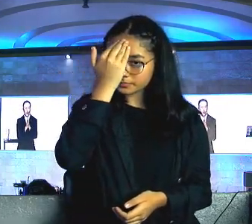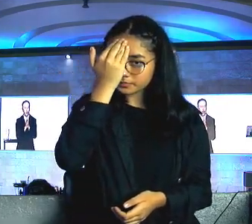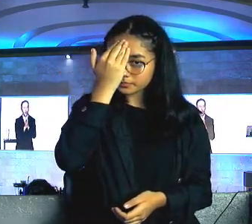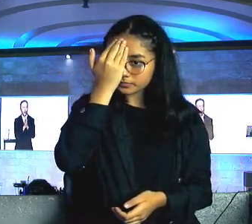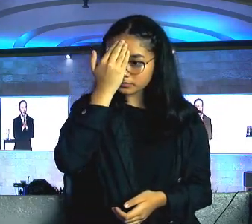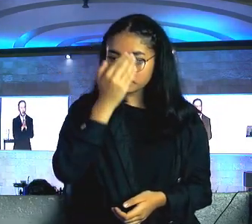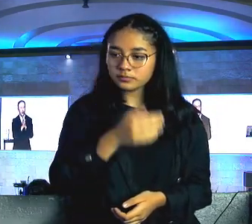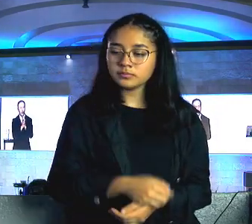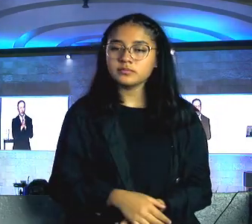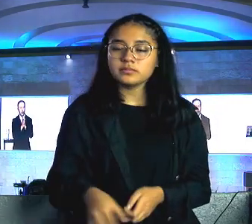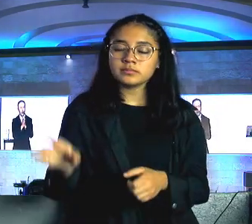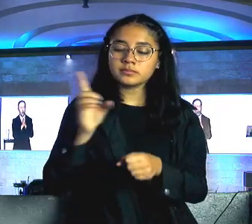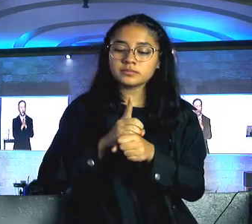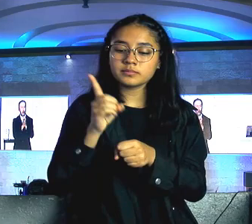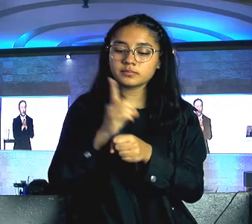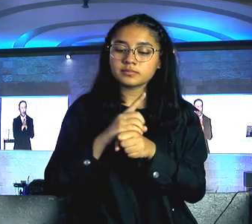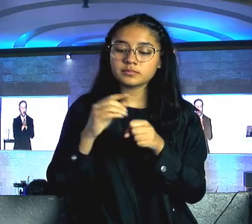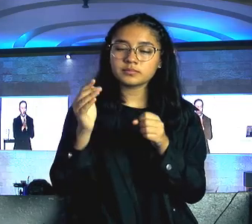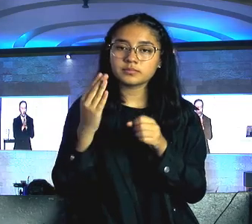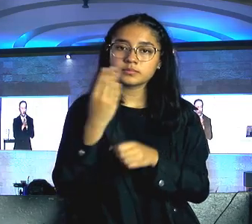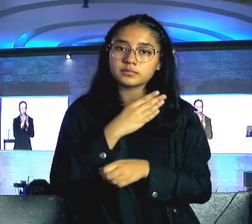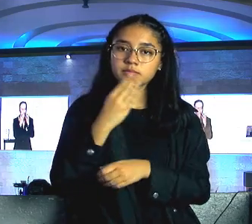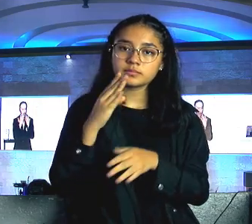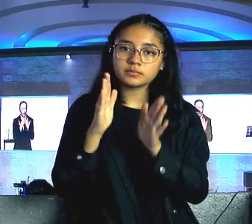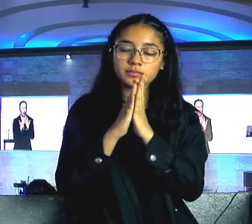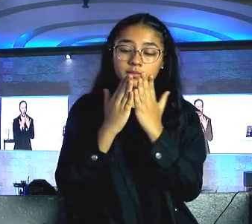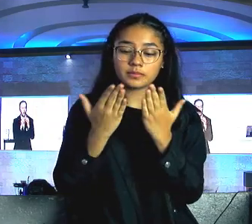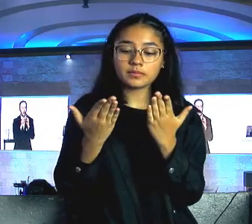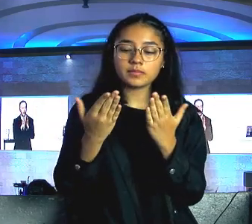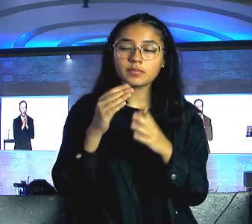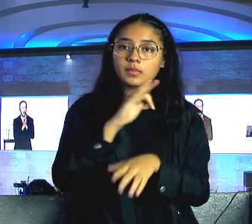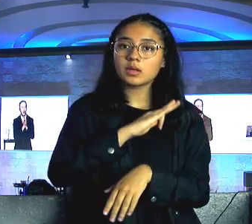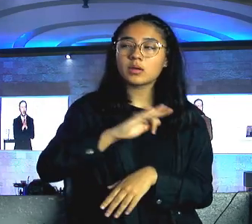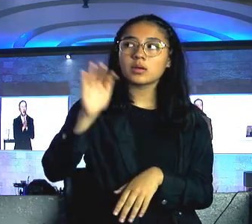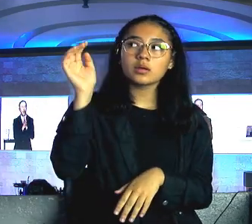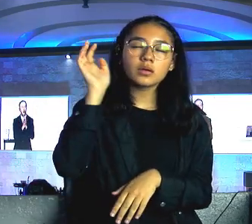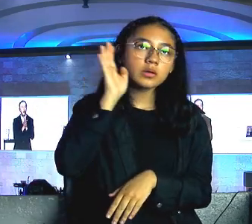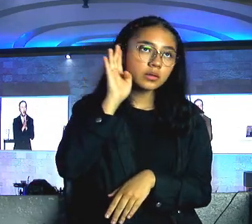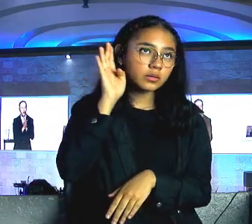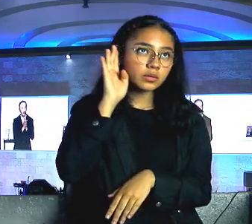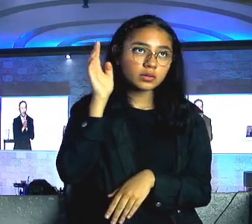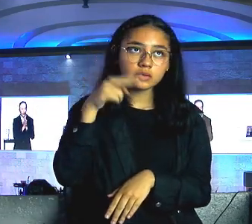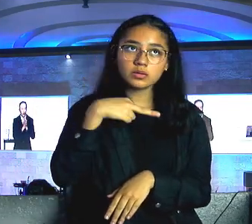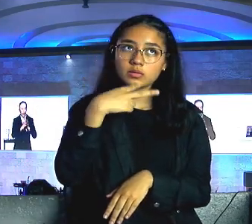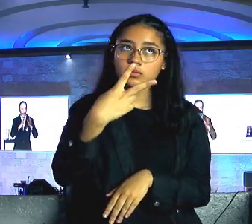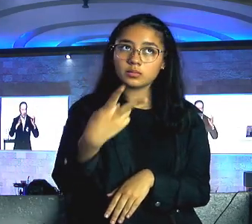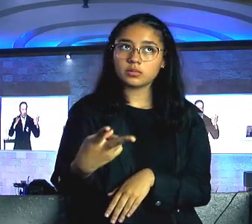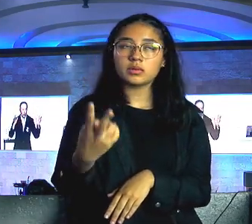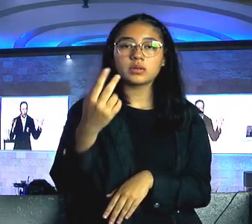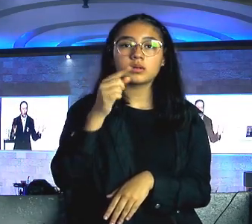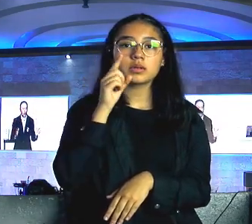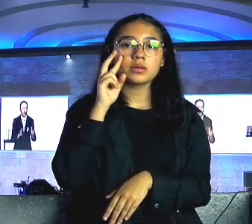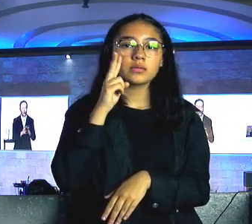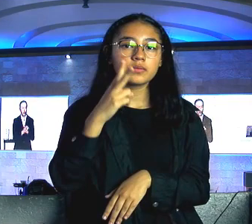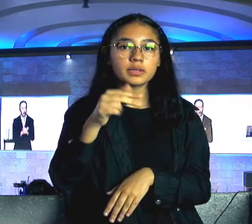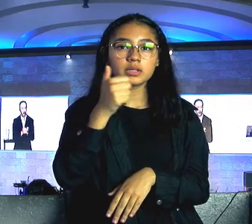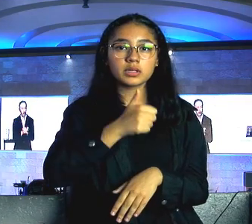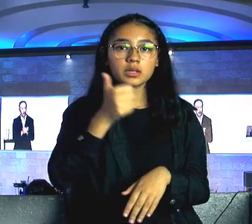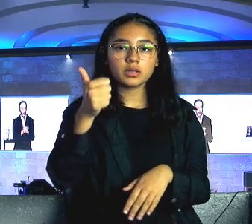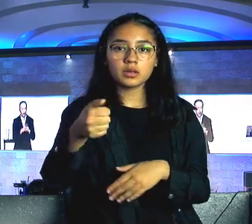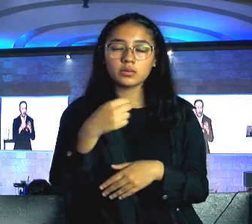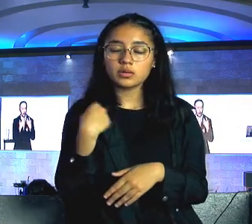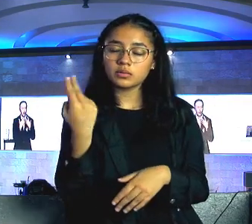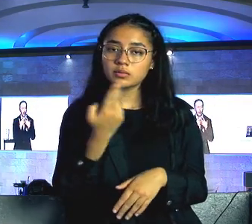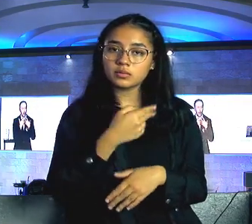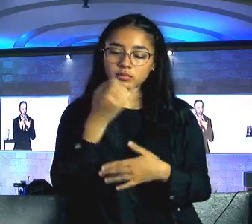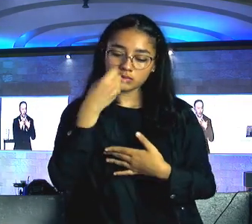día, pueda escuchar tu voz hablándole de lo que tú ves dentro de cada uno de nosotros, pero